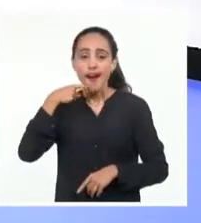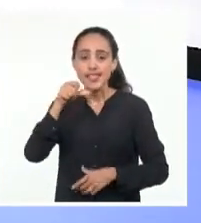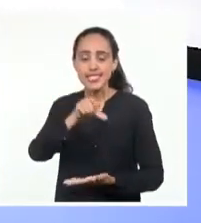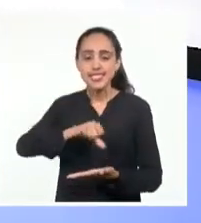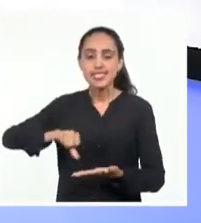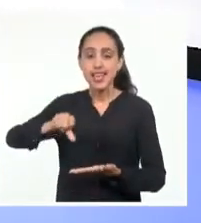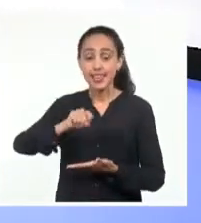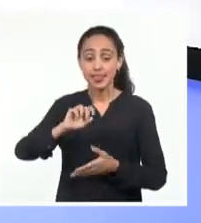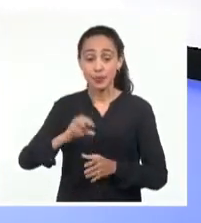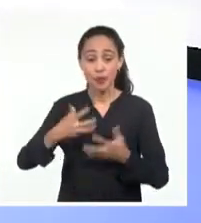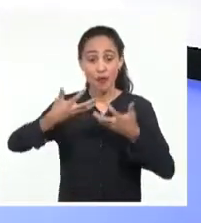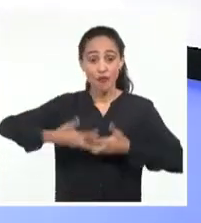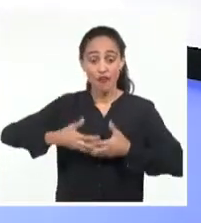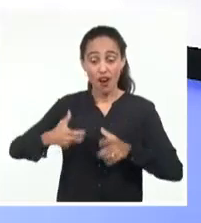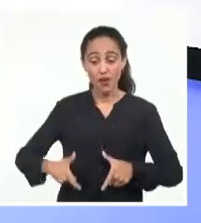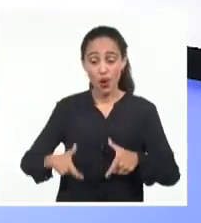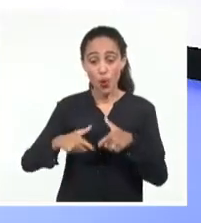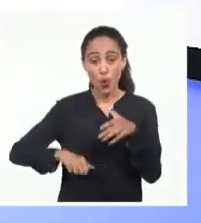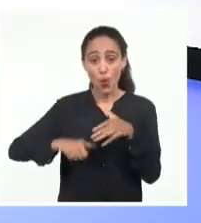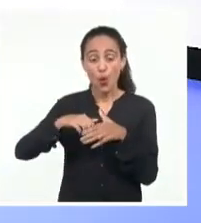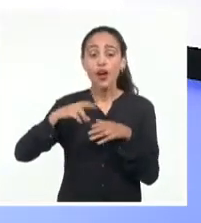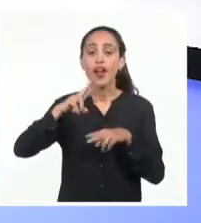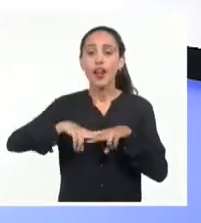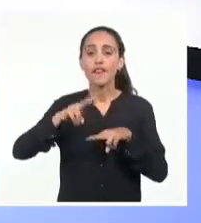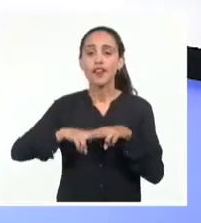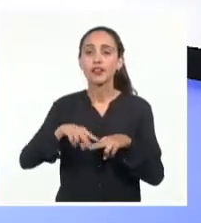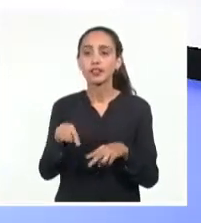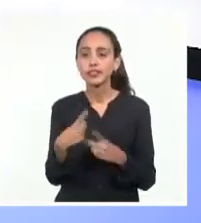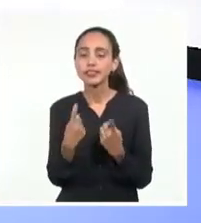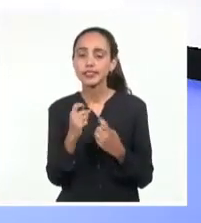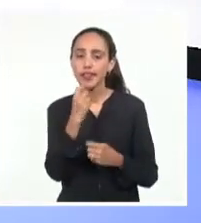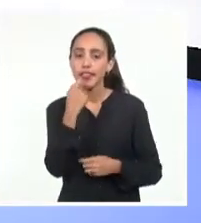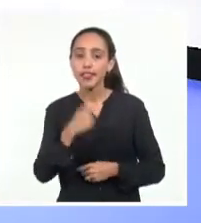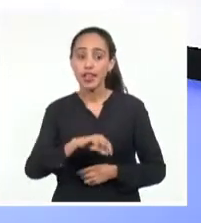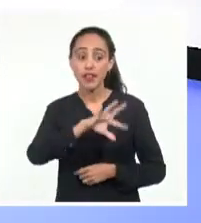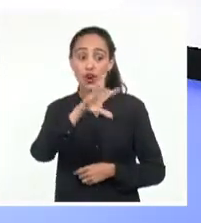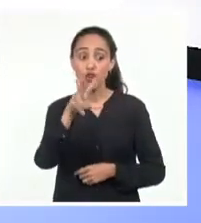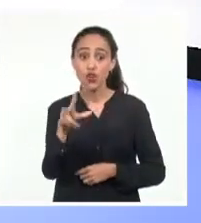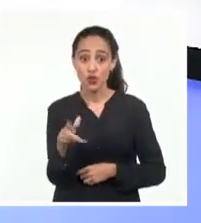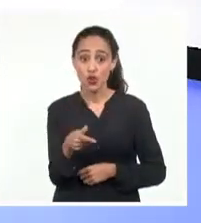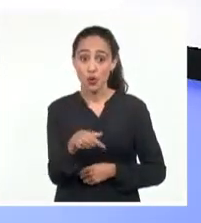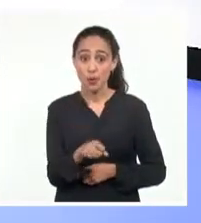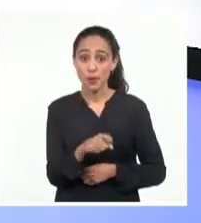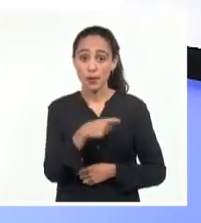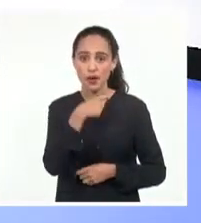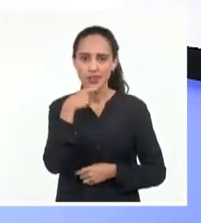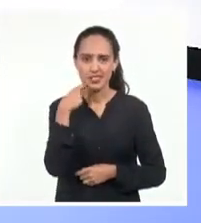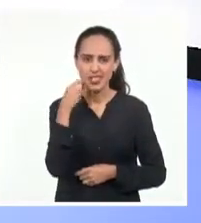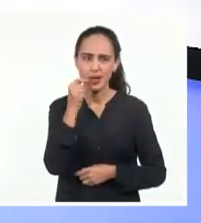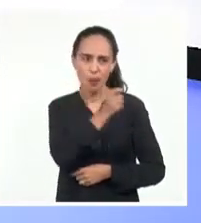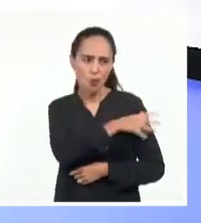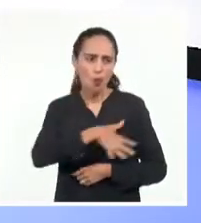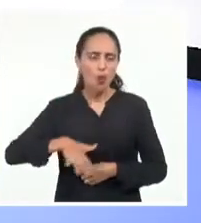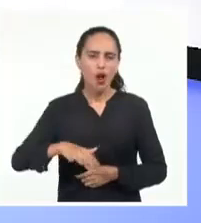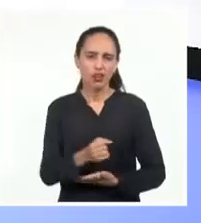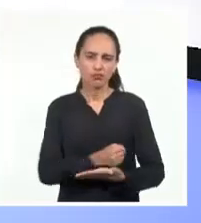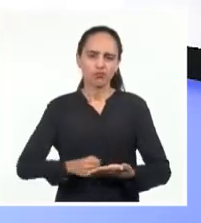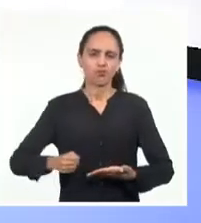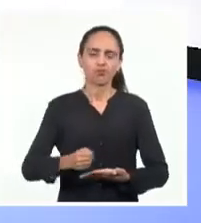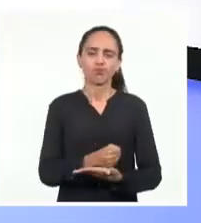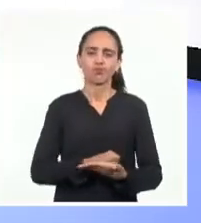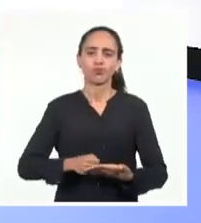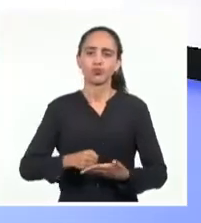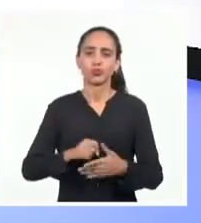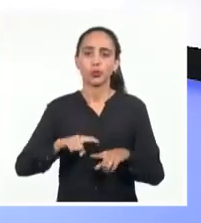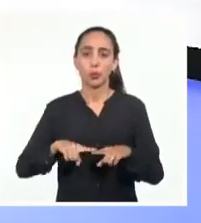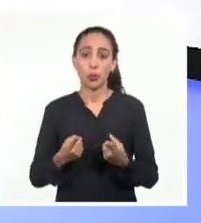envasa en La Habana aviva entonces el debate sobre la necesidad de enfrentar este tipo de hechos que provocan malestar en la población al tratarse